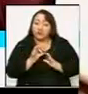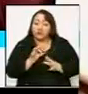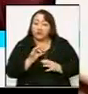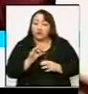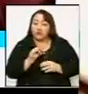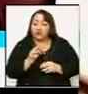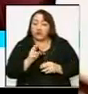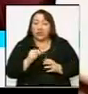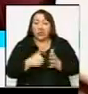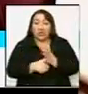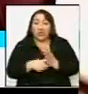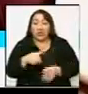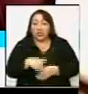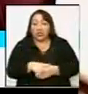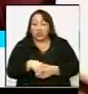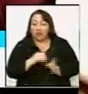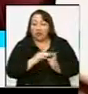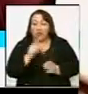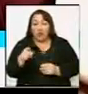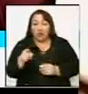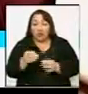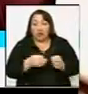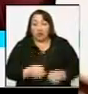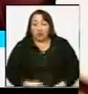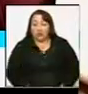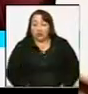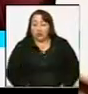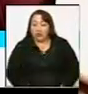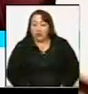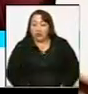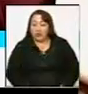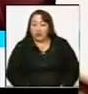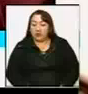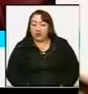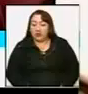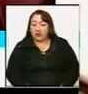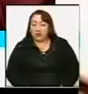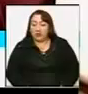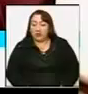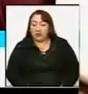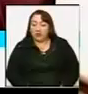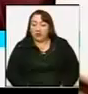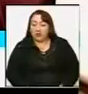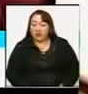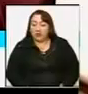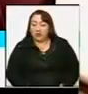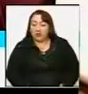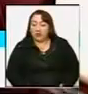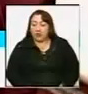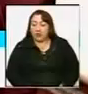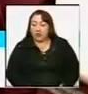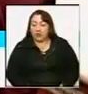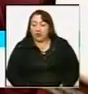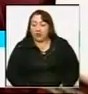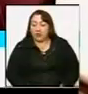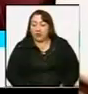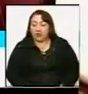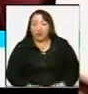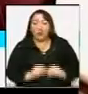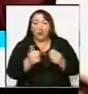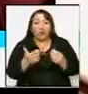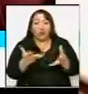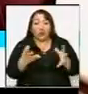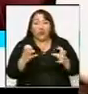hay oficina de registro electoral, hay que poner ahí una precisión que si en un partido no quieren aceptar